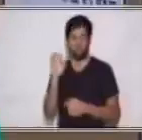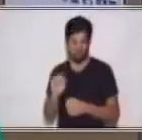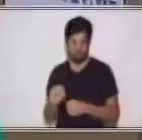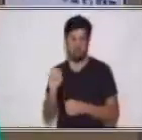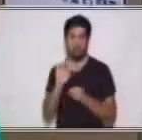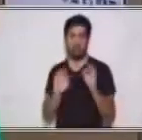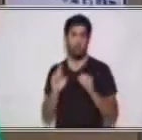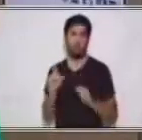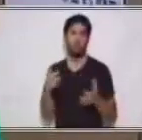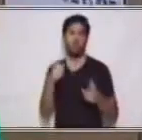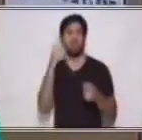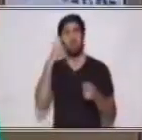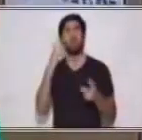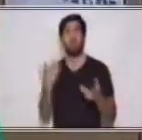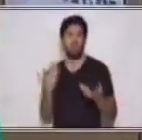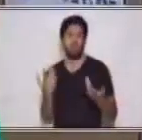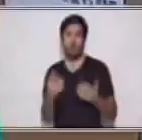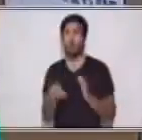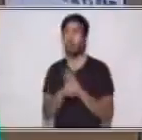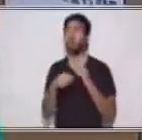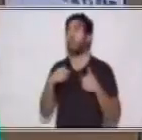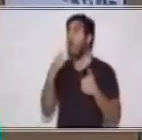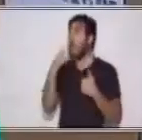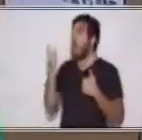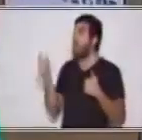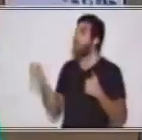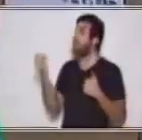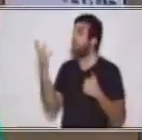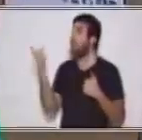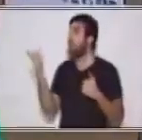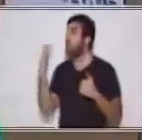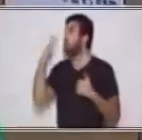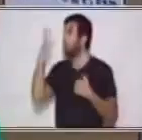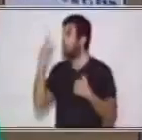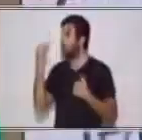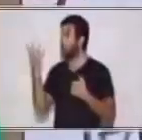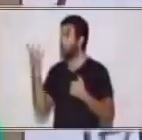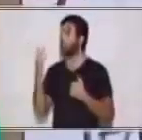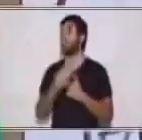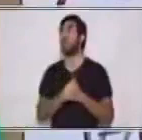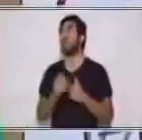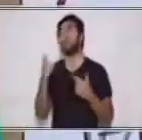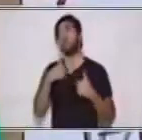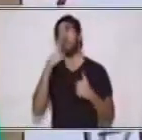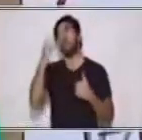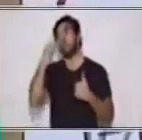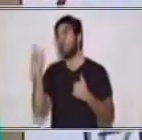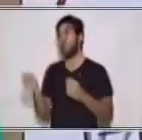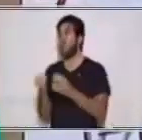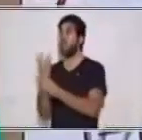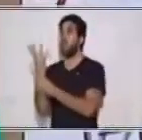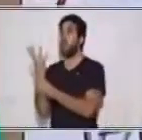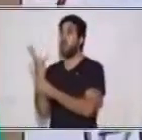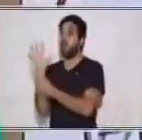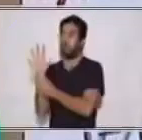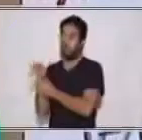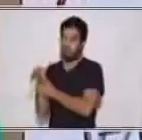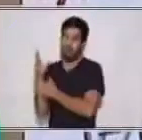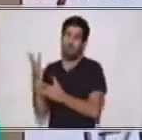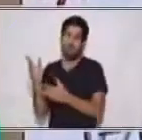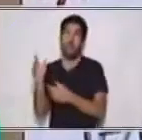Correcto, podemos decir, yo pienso que la flor está bonita, yo pienso que la flor está seca. Esa es una